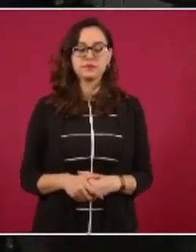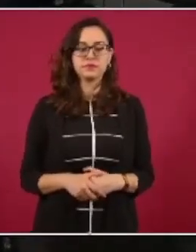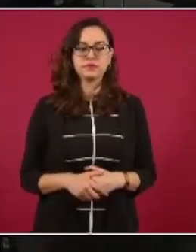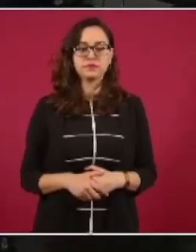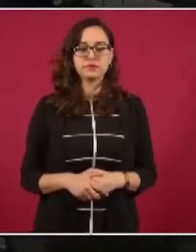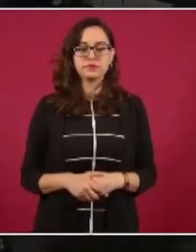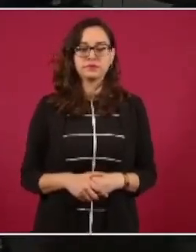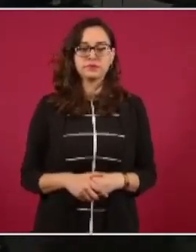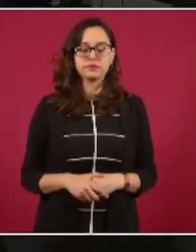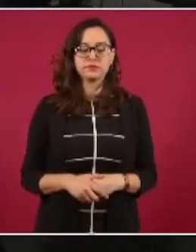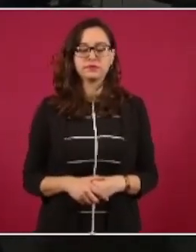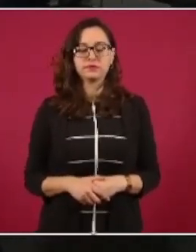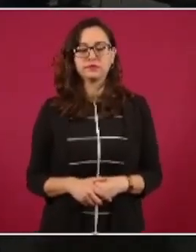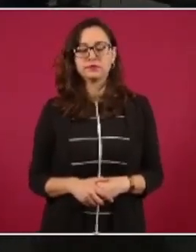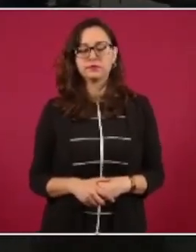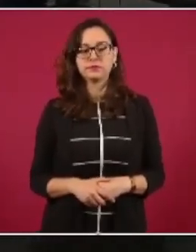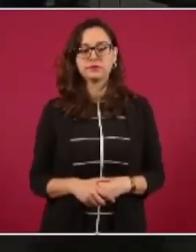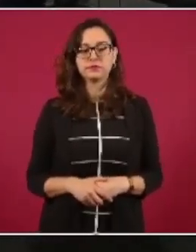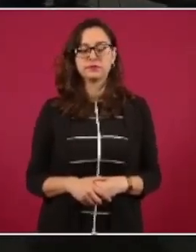para